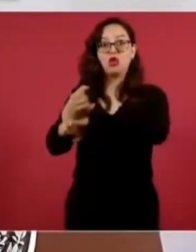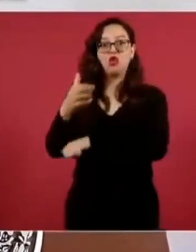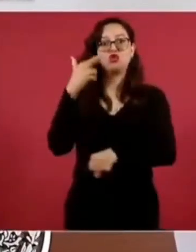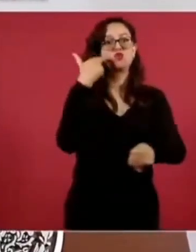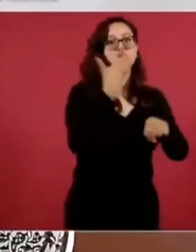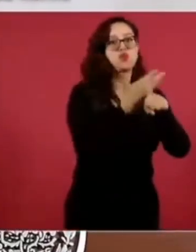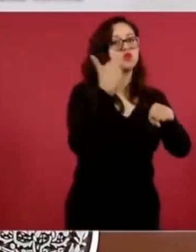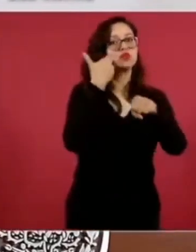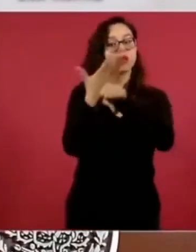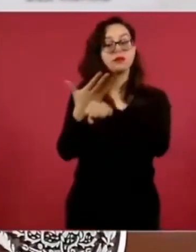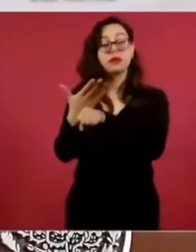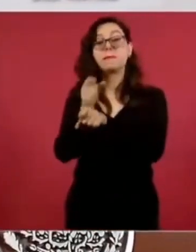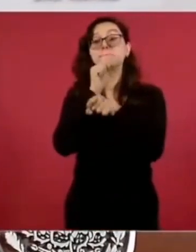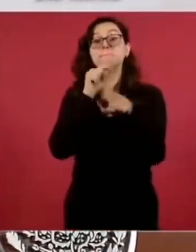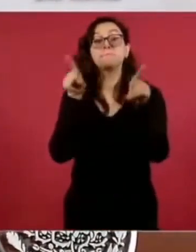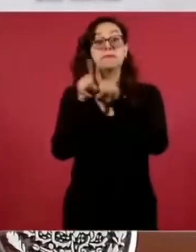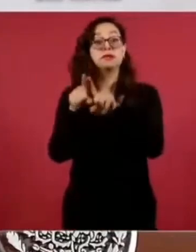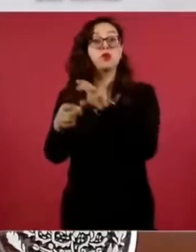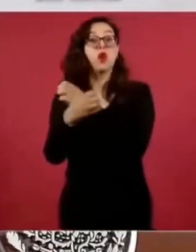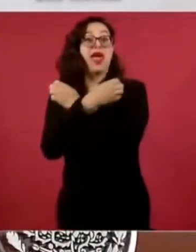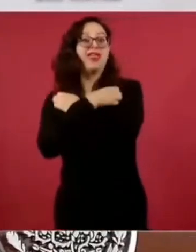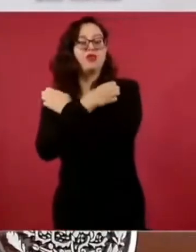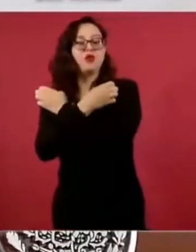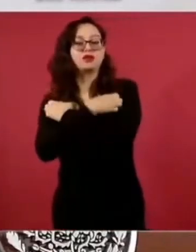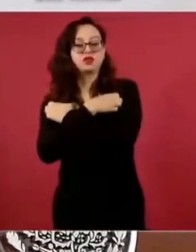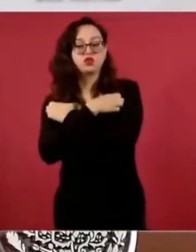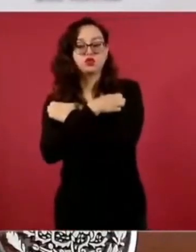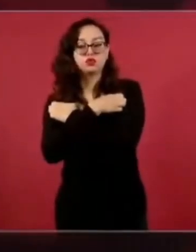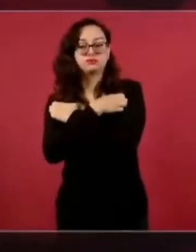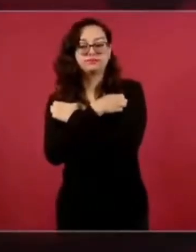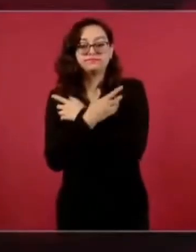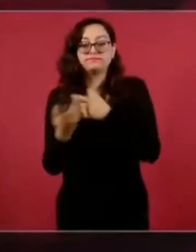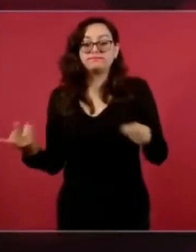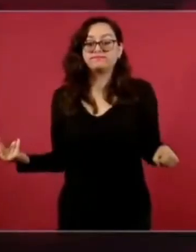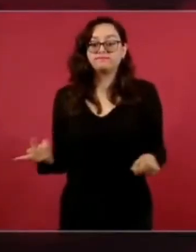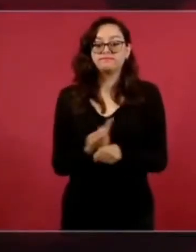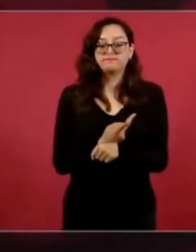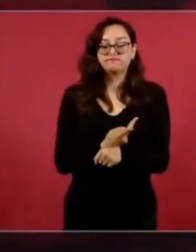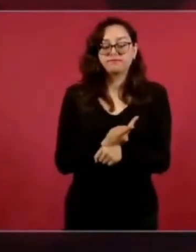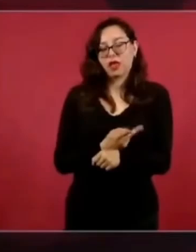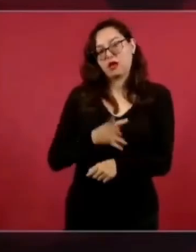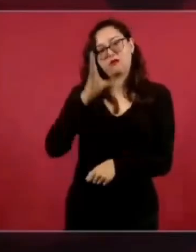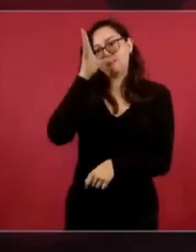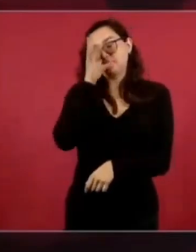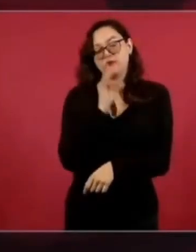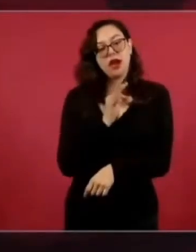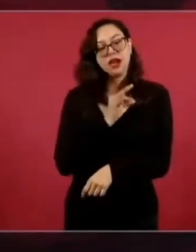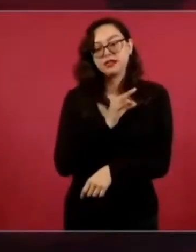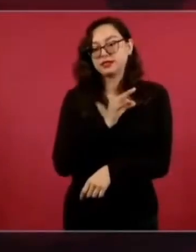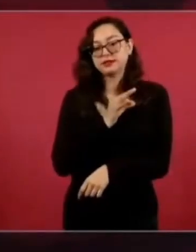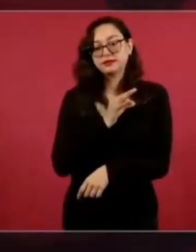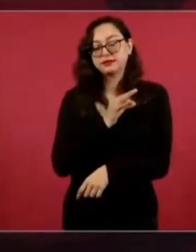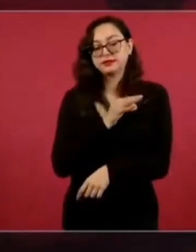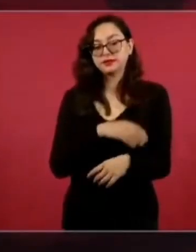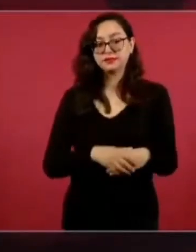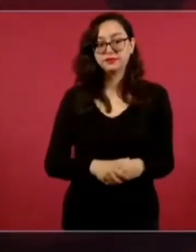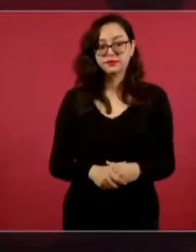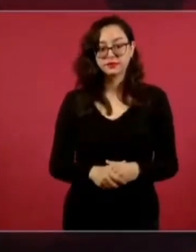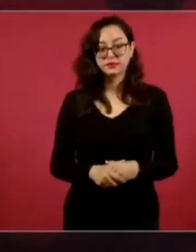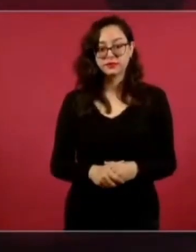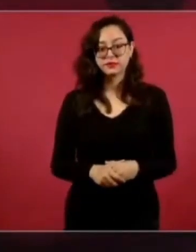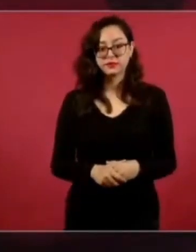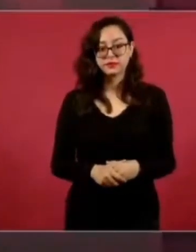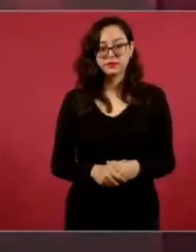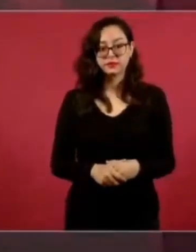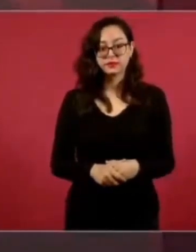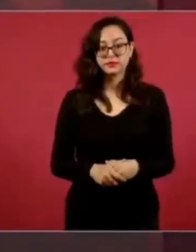educativo. Entonces, eso no funcionó del todo. Un secretario de salud